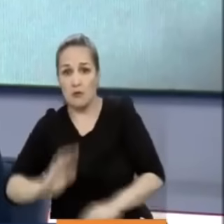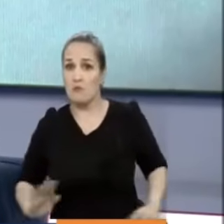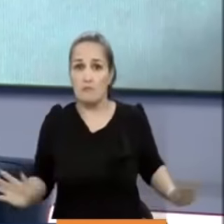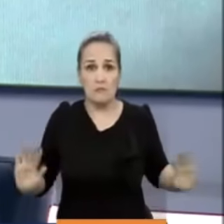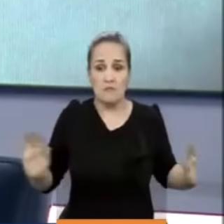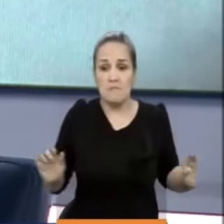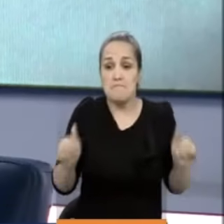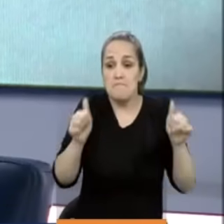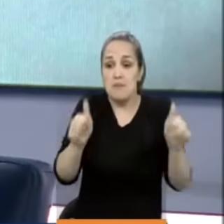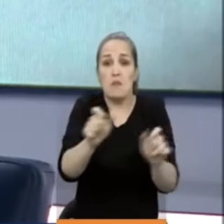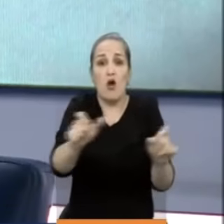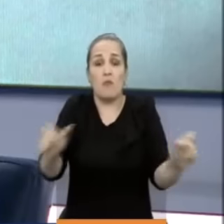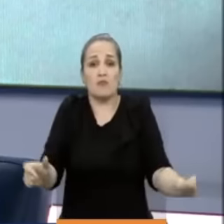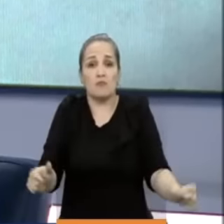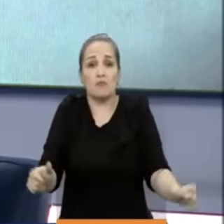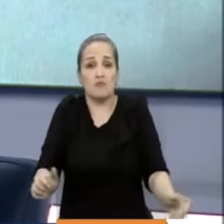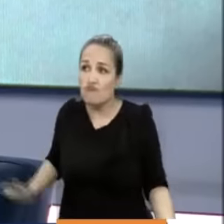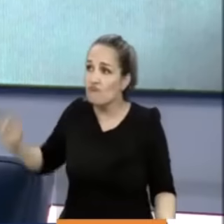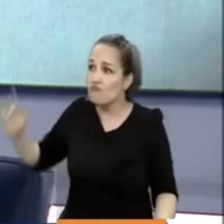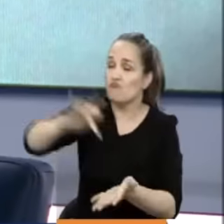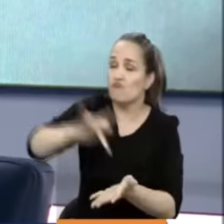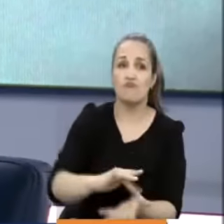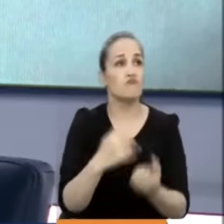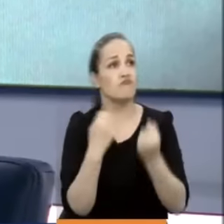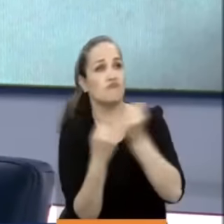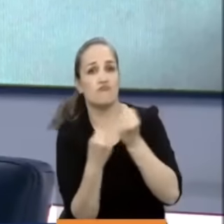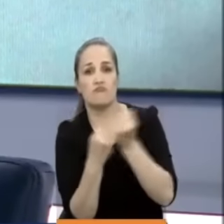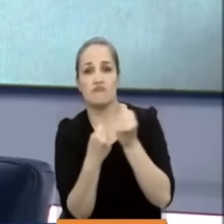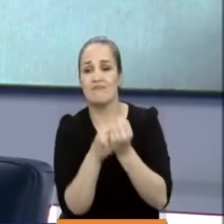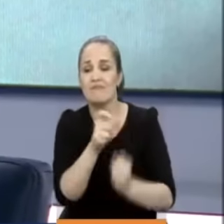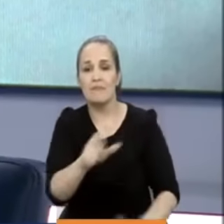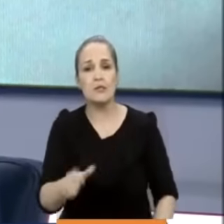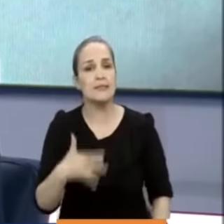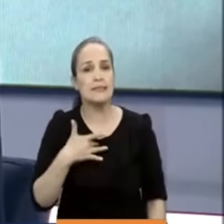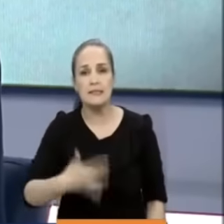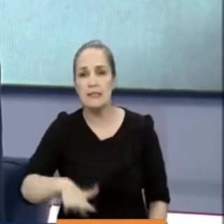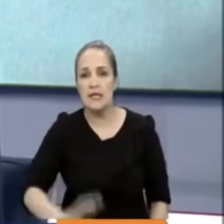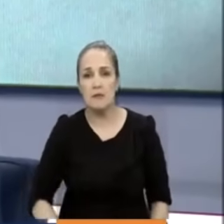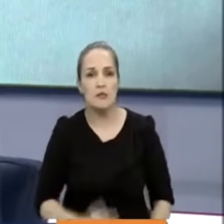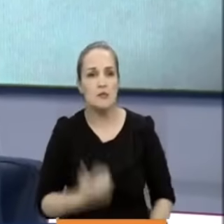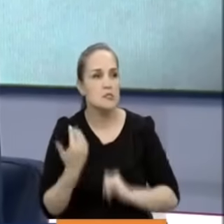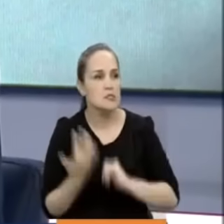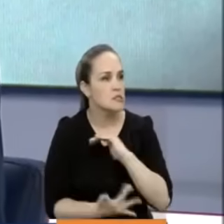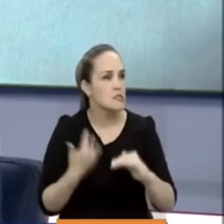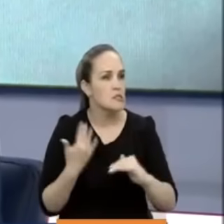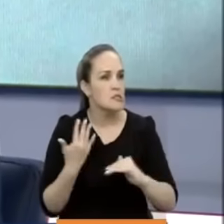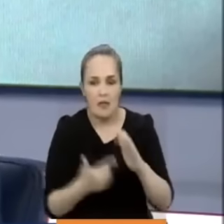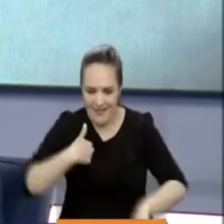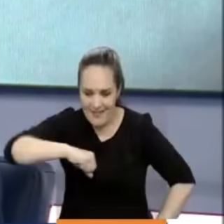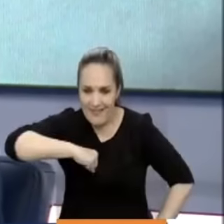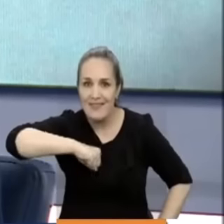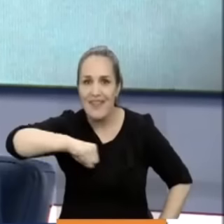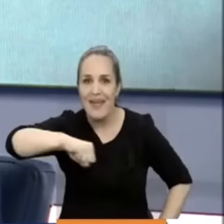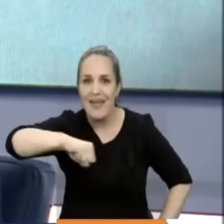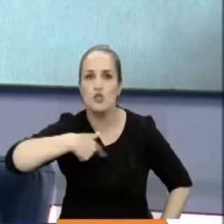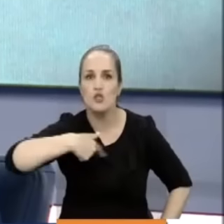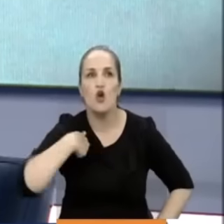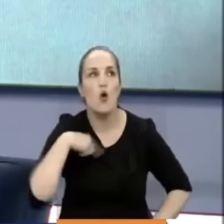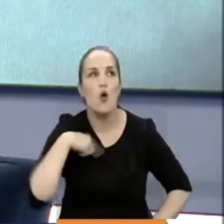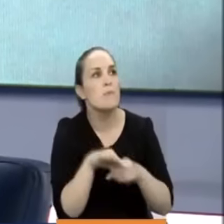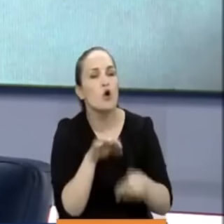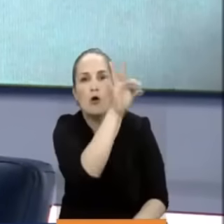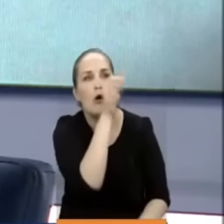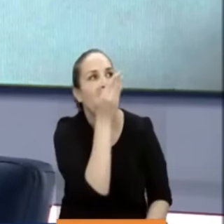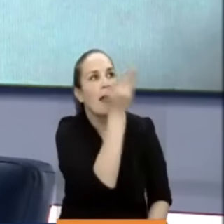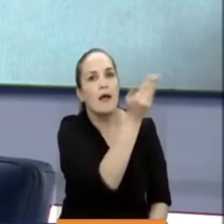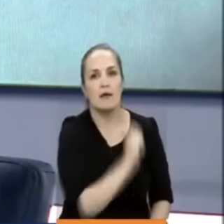La gente está de alguna manera absolutamente indignada porque están poniendo en tela de juicio su derecho fundamental a elegir y ser